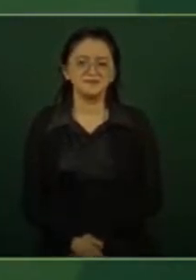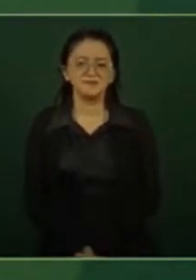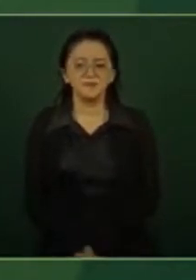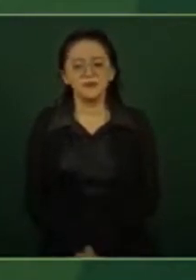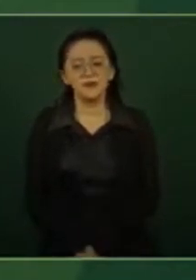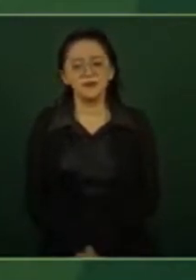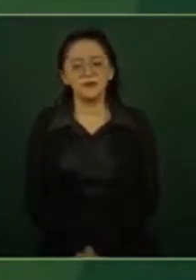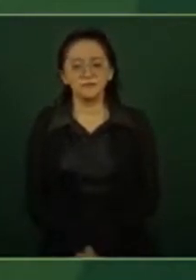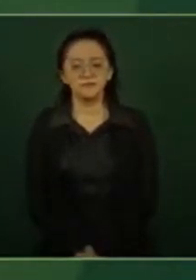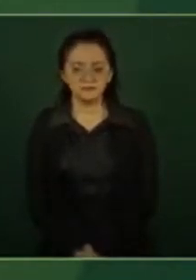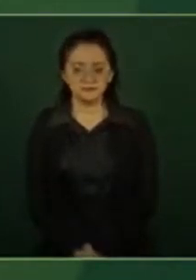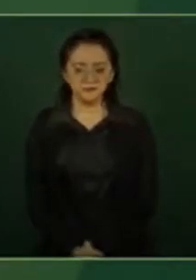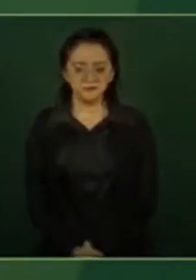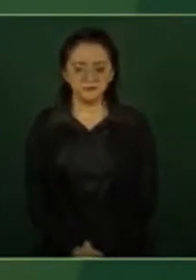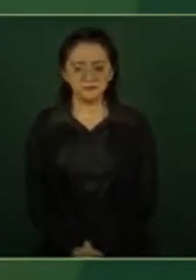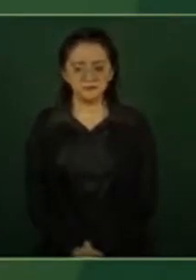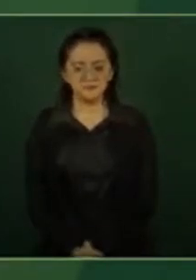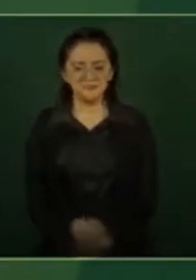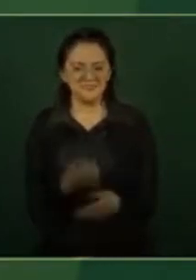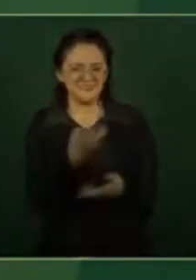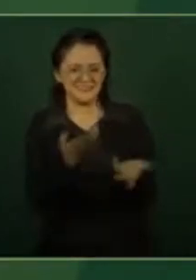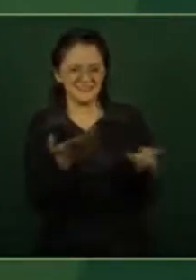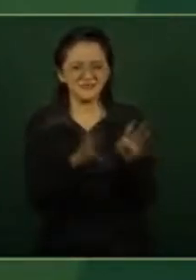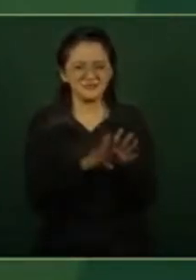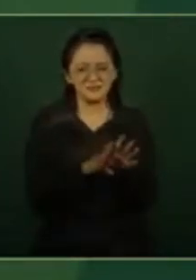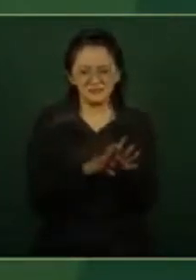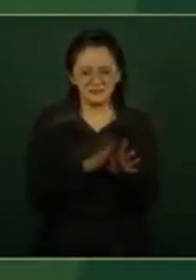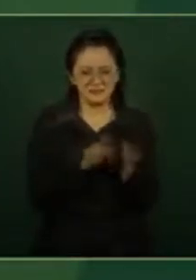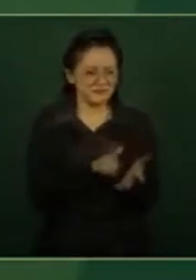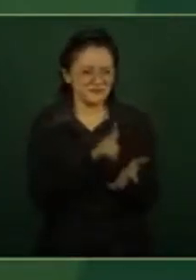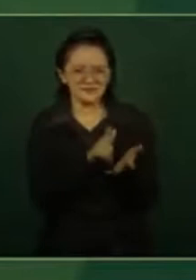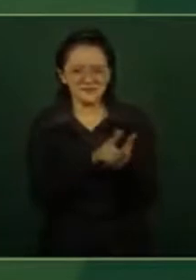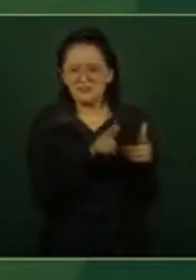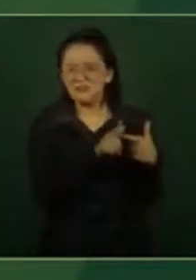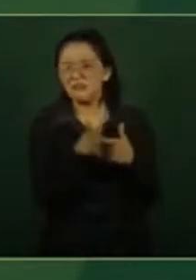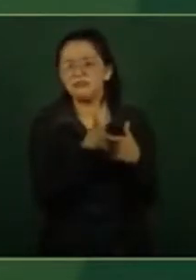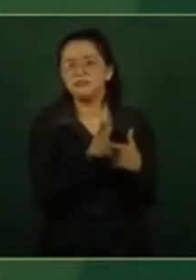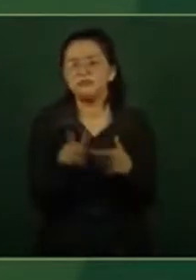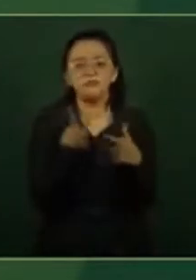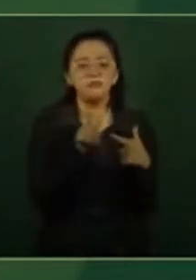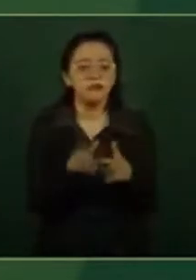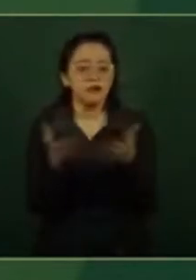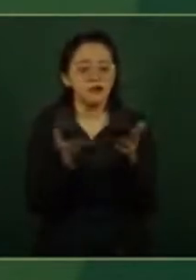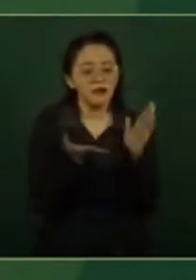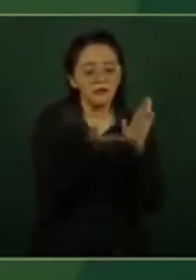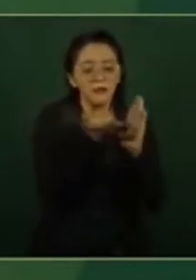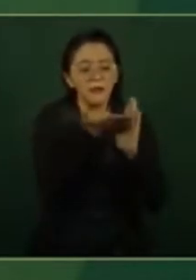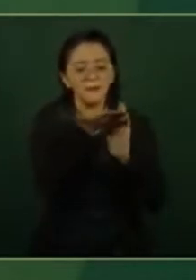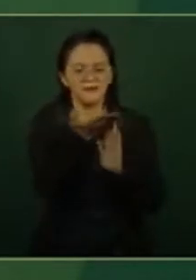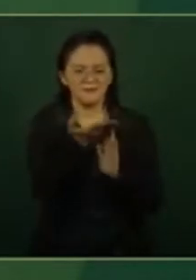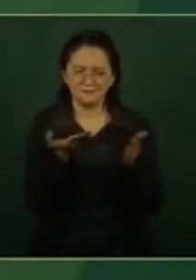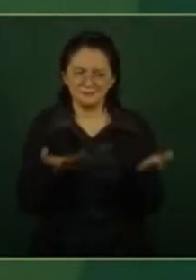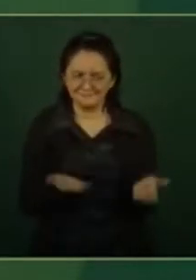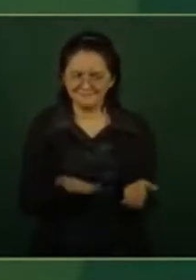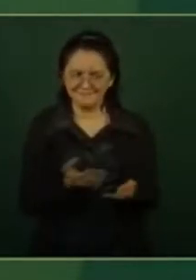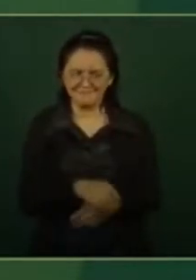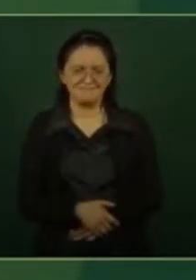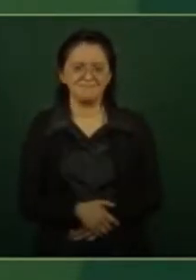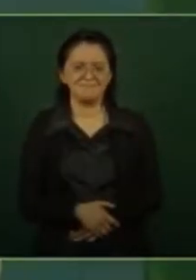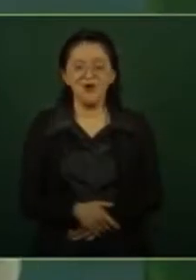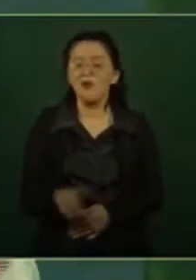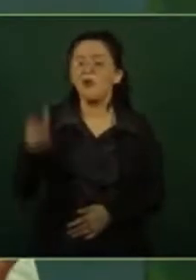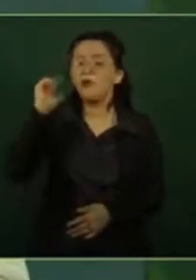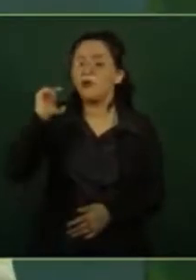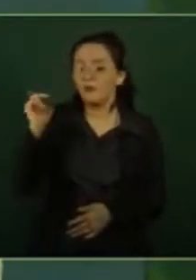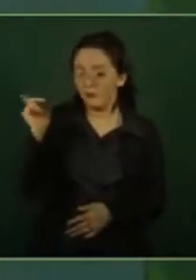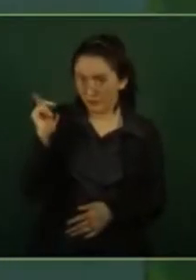y ahora con acciones leguleyas quieren seguirlo, quieren continuarlo. Ojalá y los jueces,